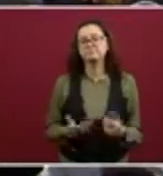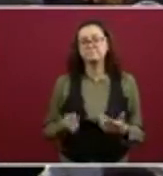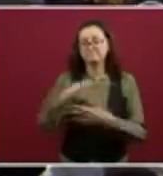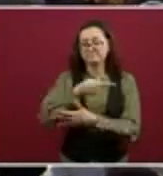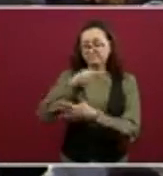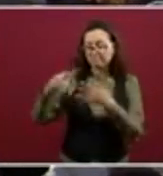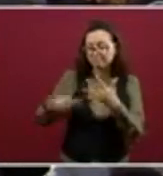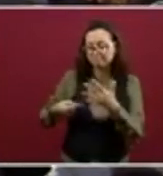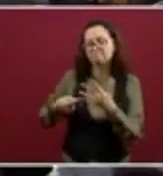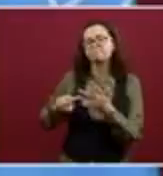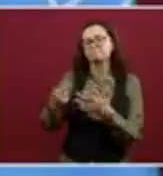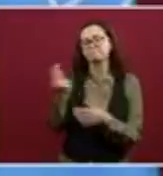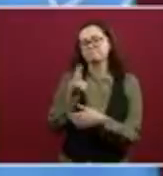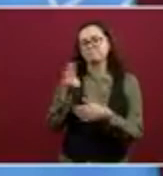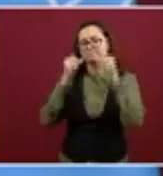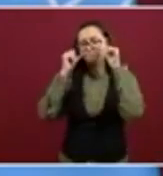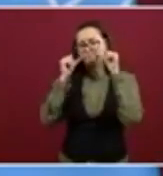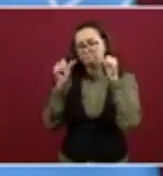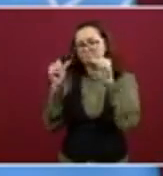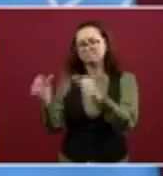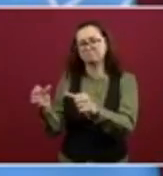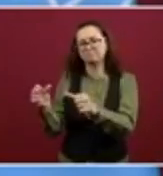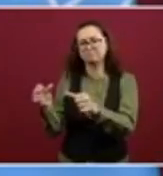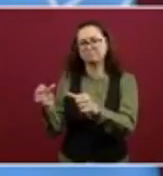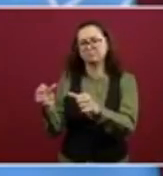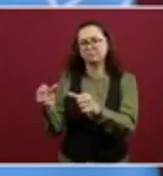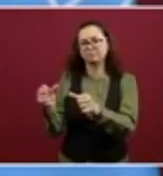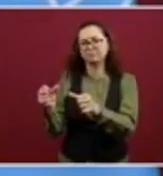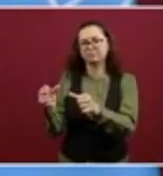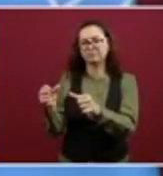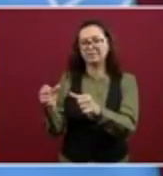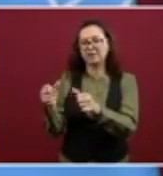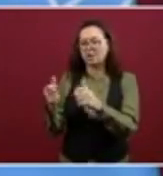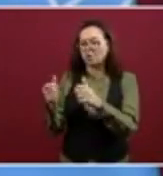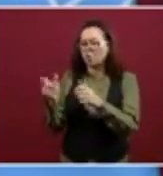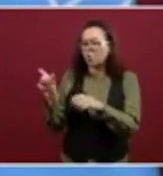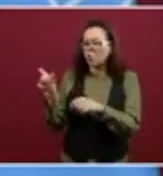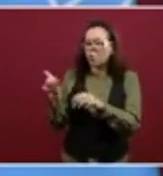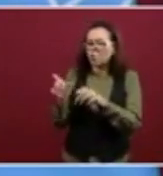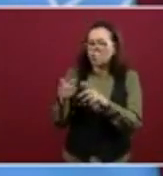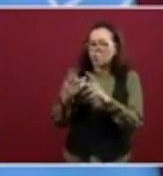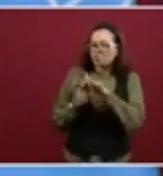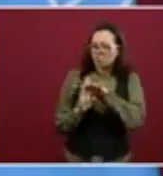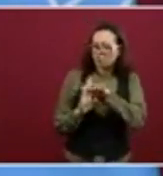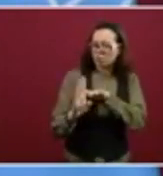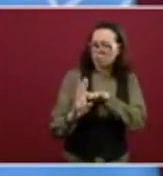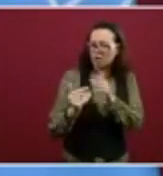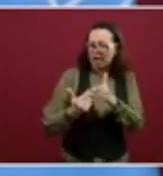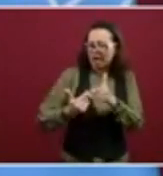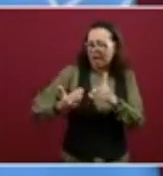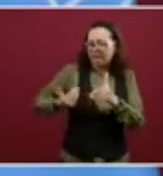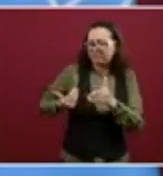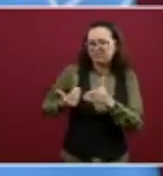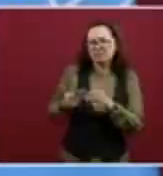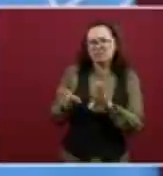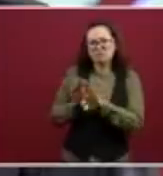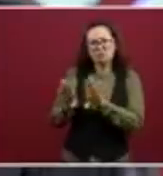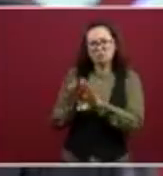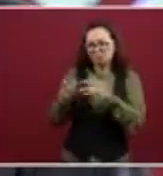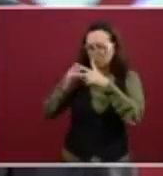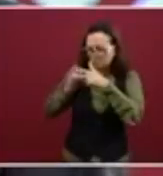causas, hay que ir al origen de lo que está